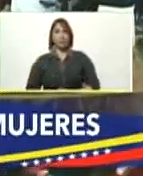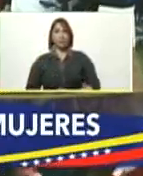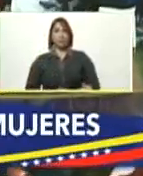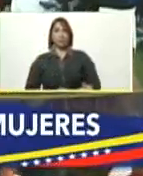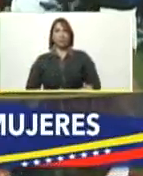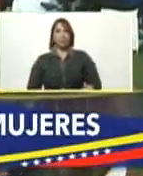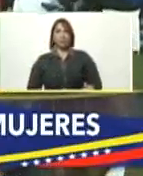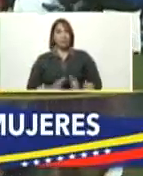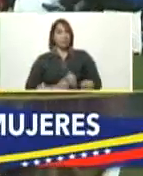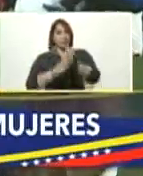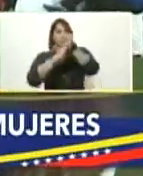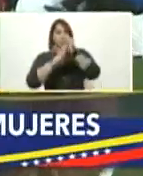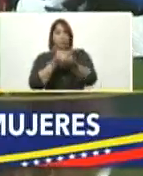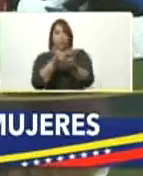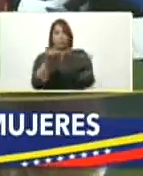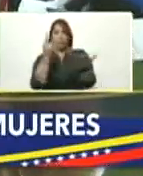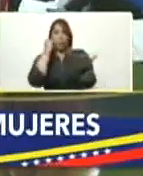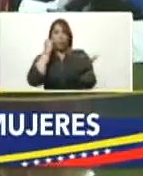las mujeres.